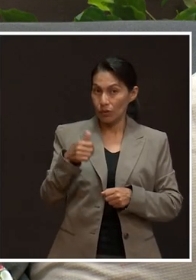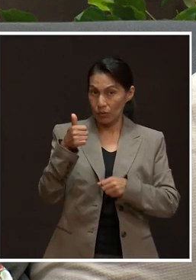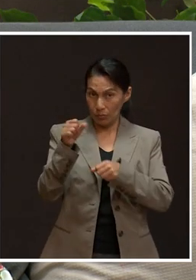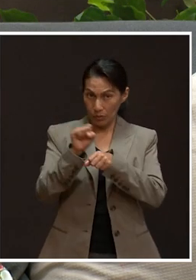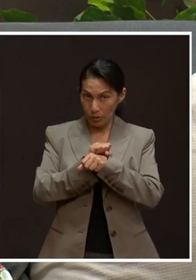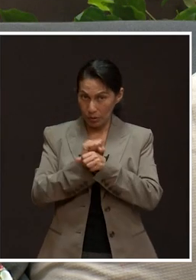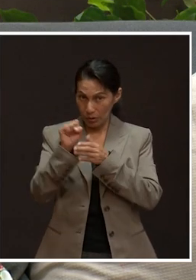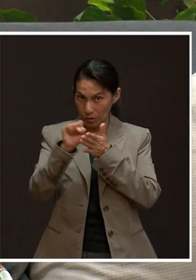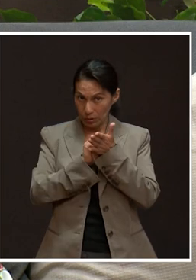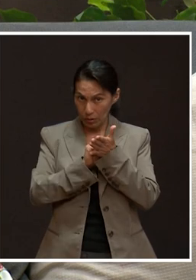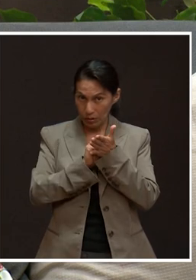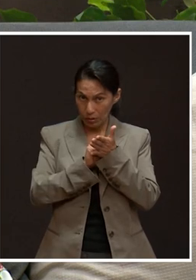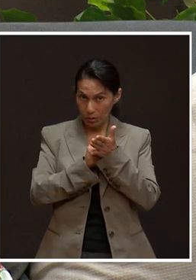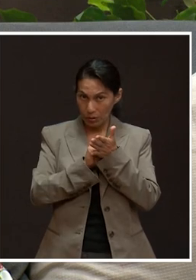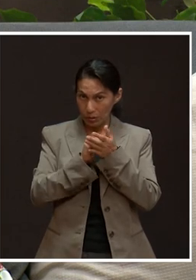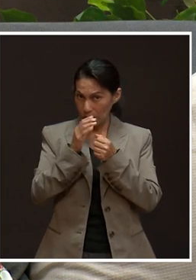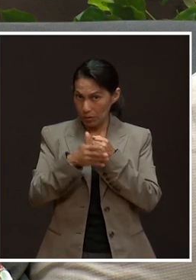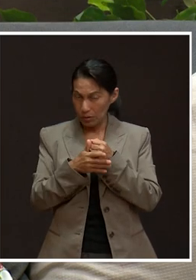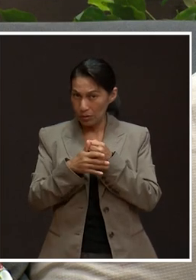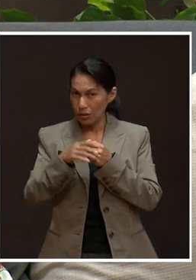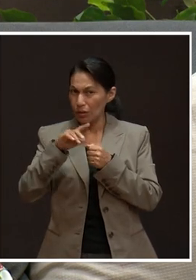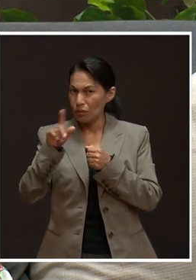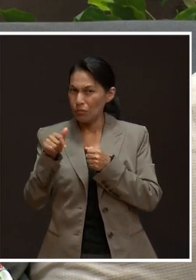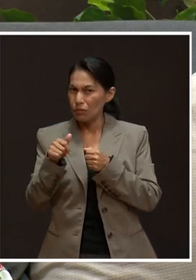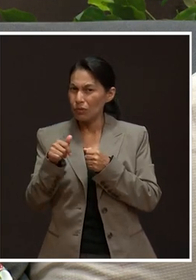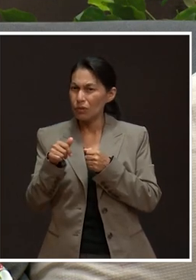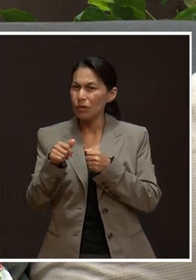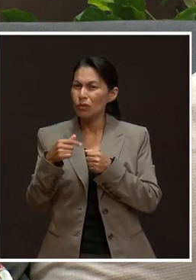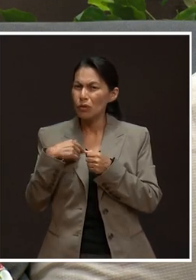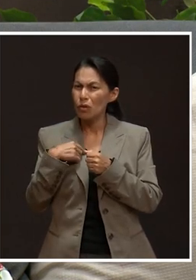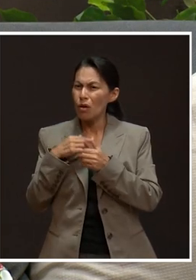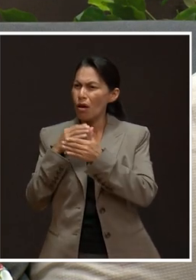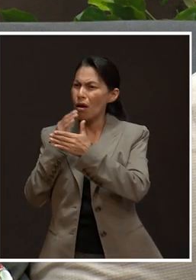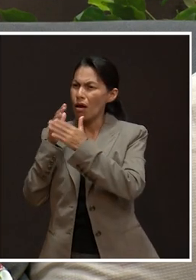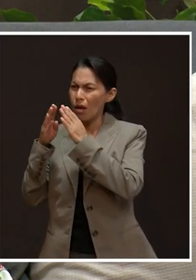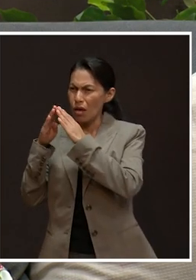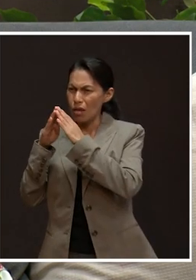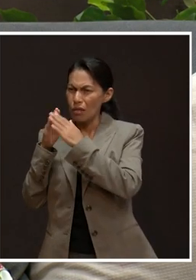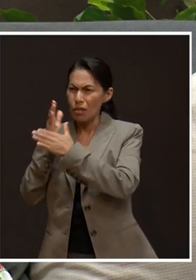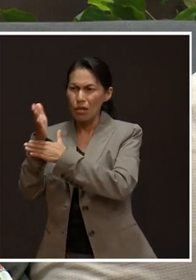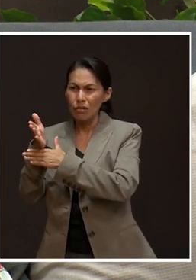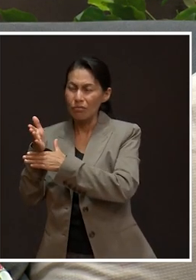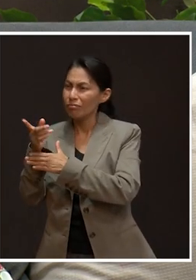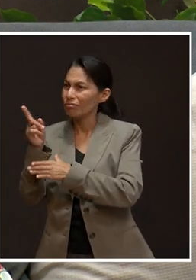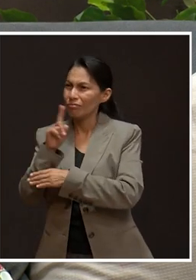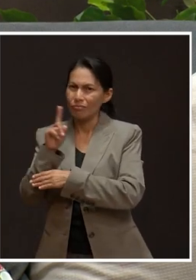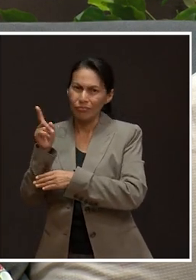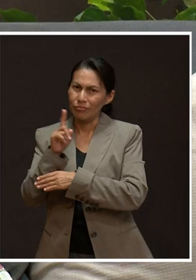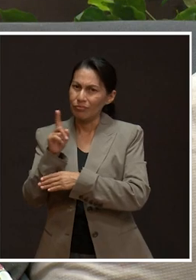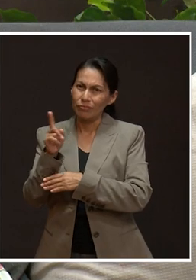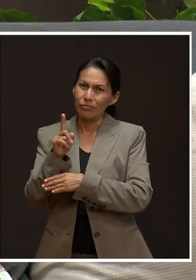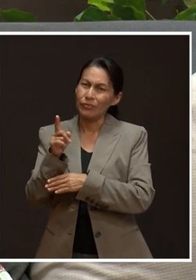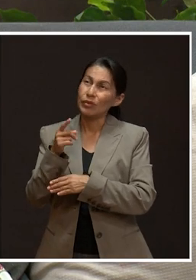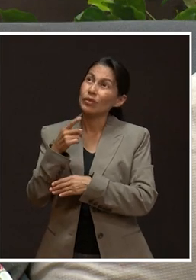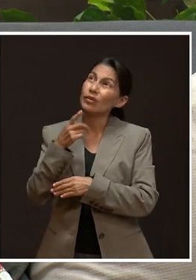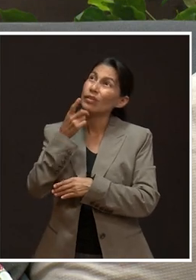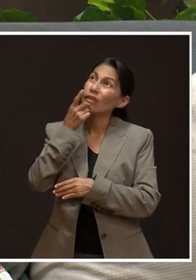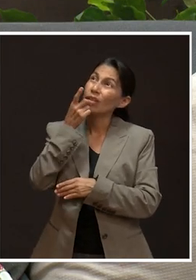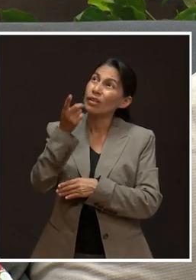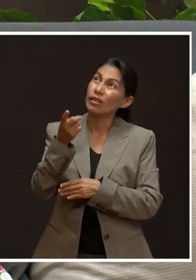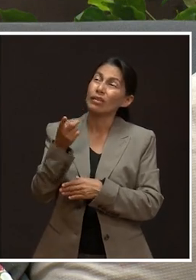del semestre, era en diciembre y no había una posibilidad de que yo fuera a mi casa. Y yo le dije, sé que